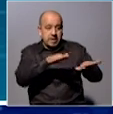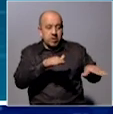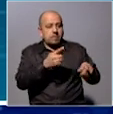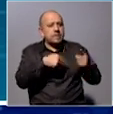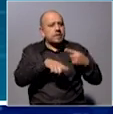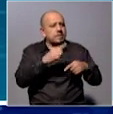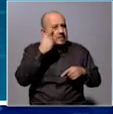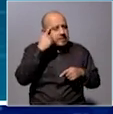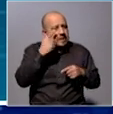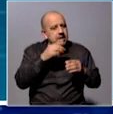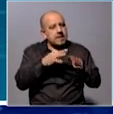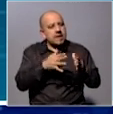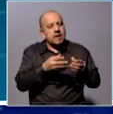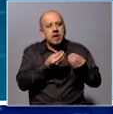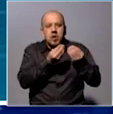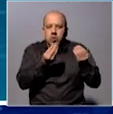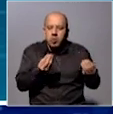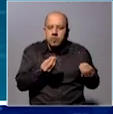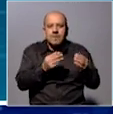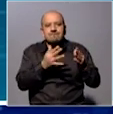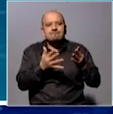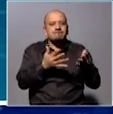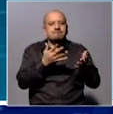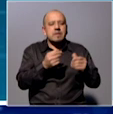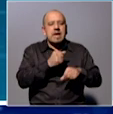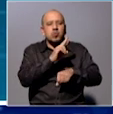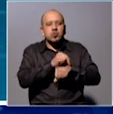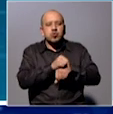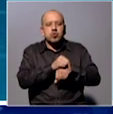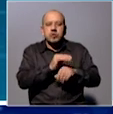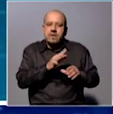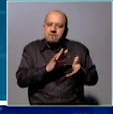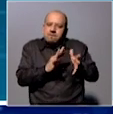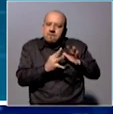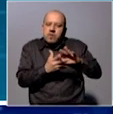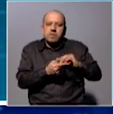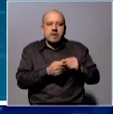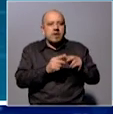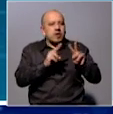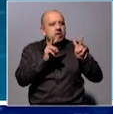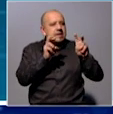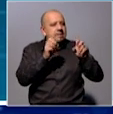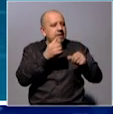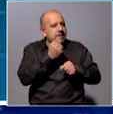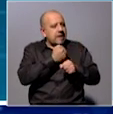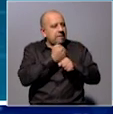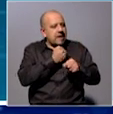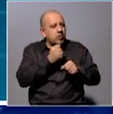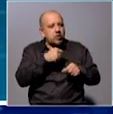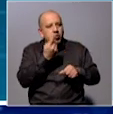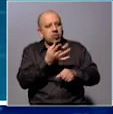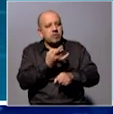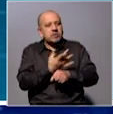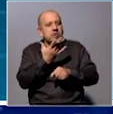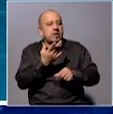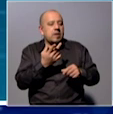de pensar en... ¿Cómo decirlo? A ver, el uso de algunas técnicas que pueden estar vinculadas con el trabajo de otros y otras profesionales